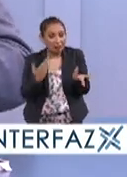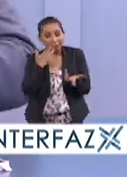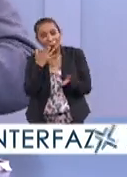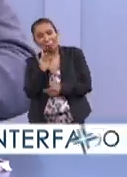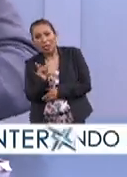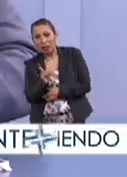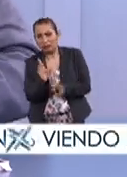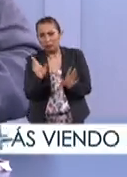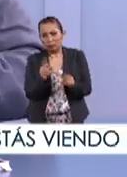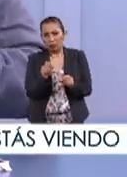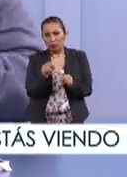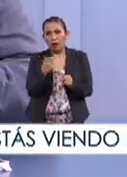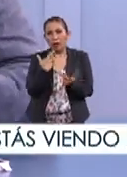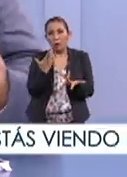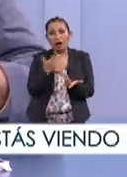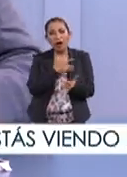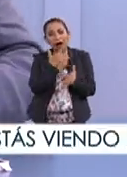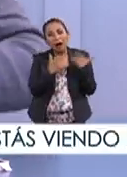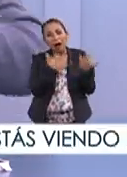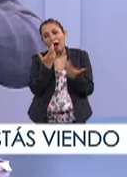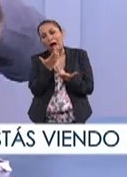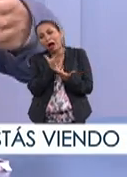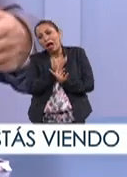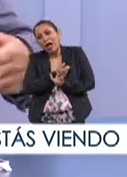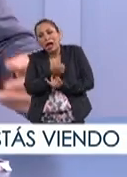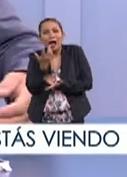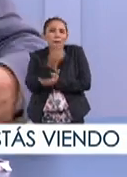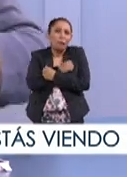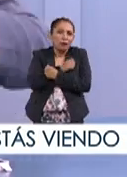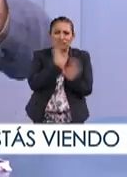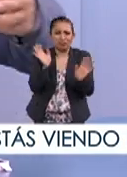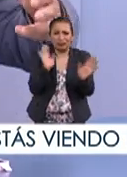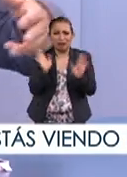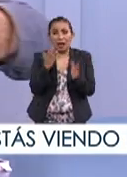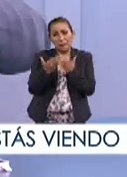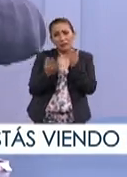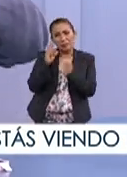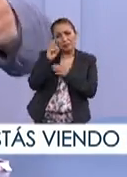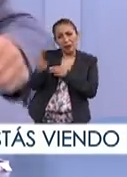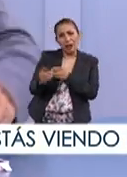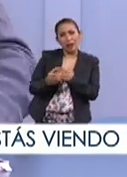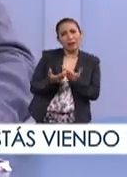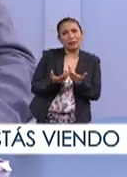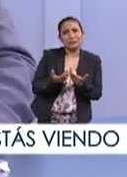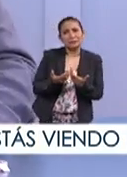una poesía sentimentaloide, como la que a veces podemos ver